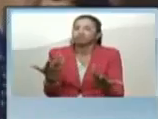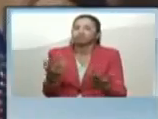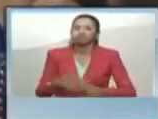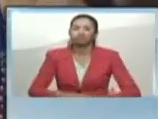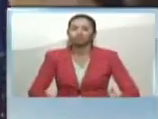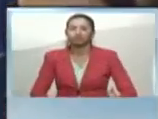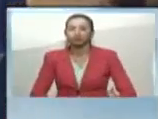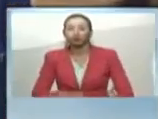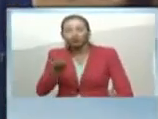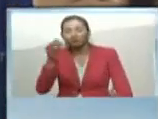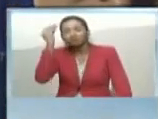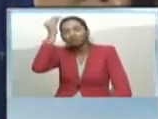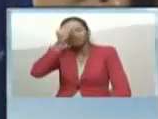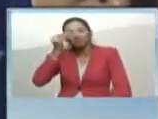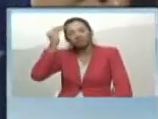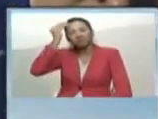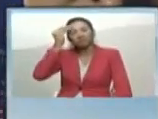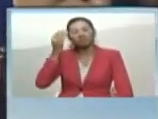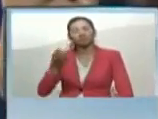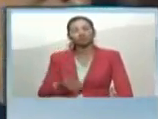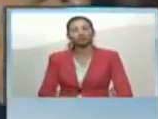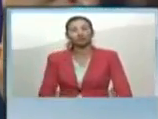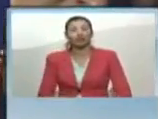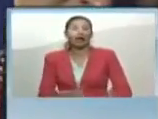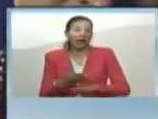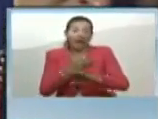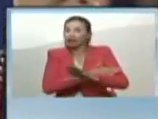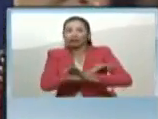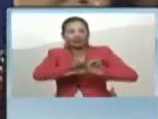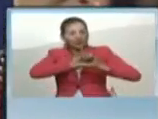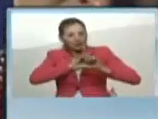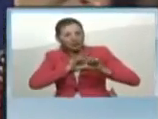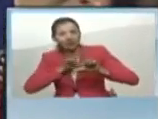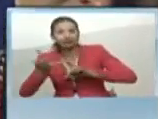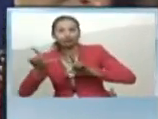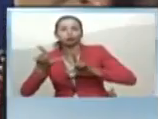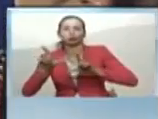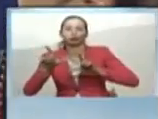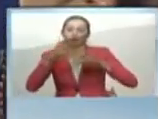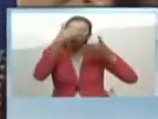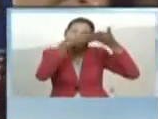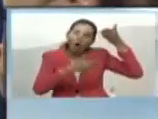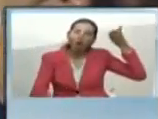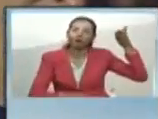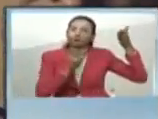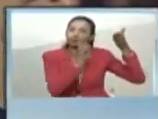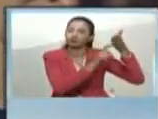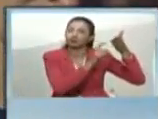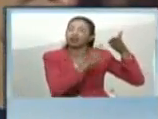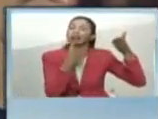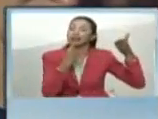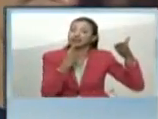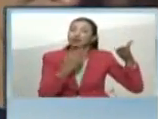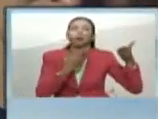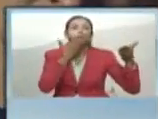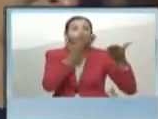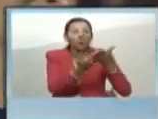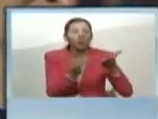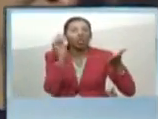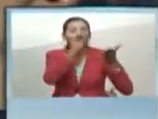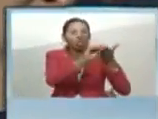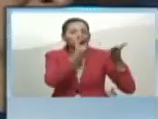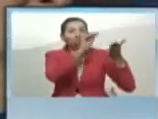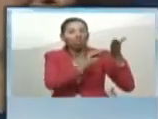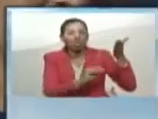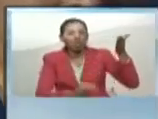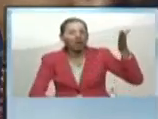que analice usted lo que ya está plasmado en un oficio donde están nuestras propuestas de